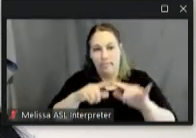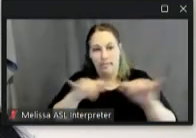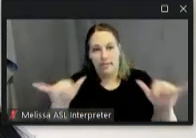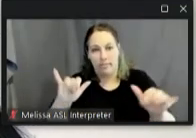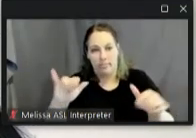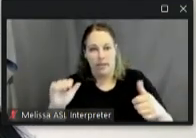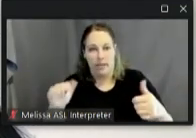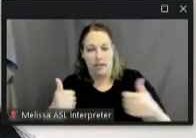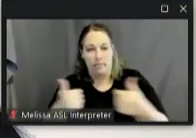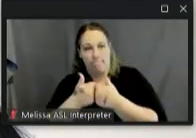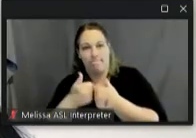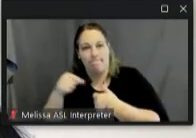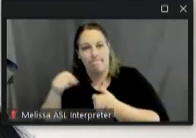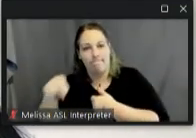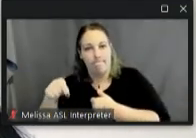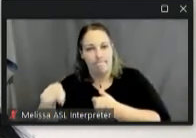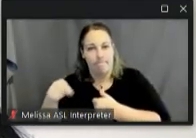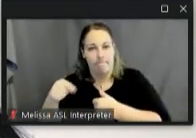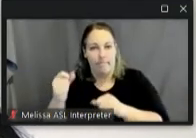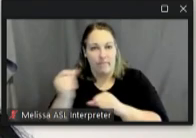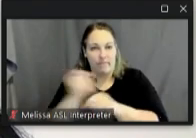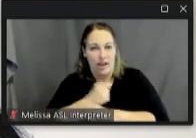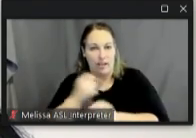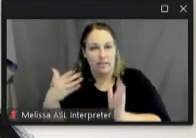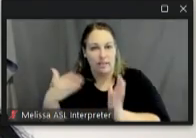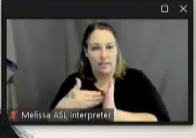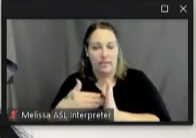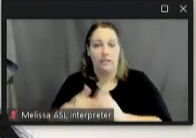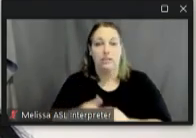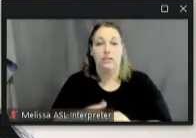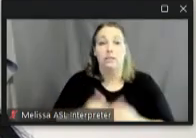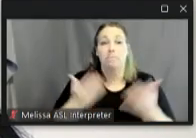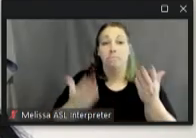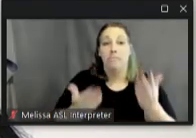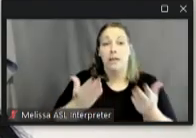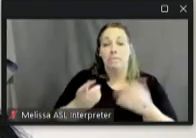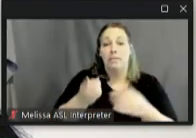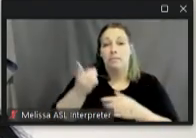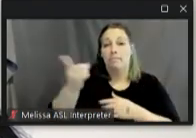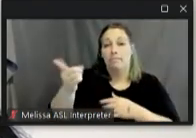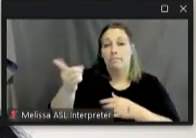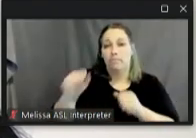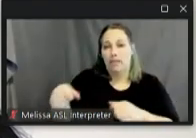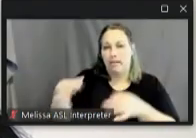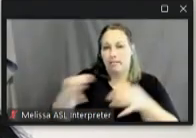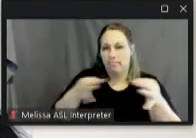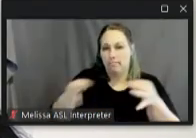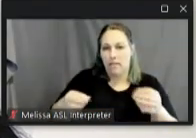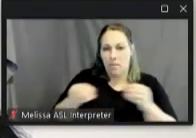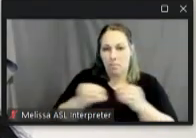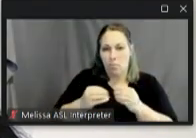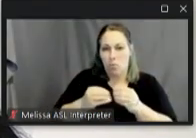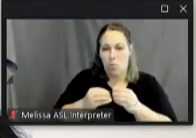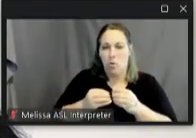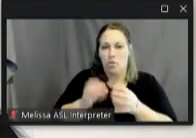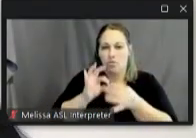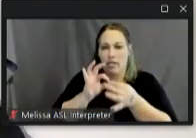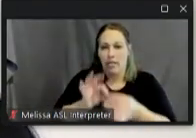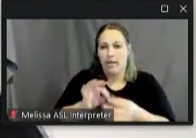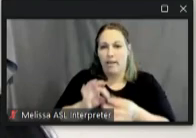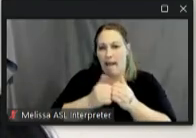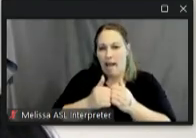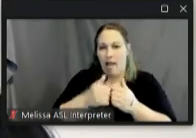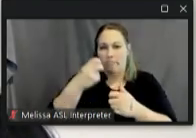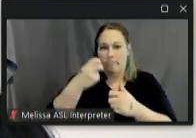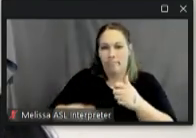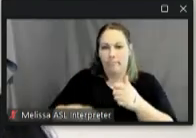lucha que tenemos y sobre lo difícil que fue el proceso también para lograr quitar la prohibición sobre la venta